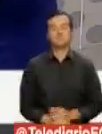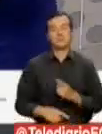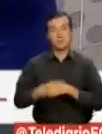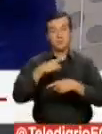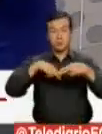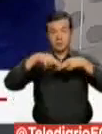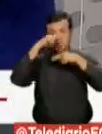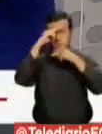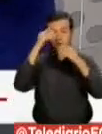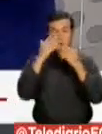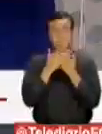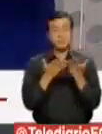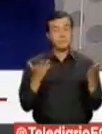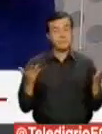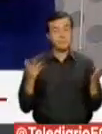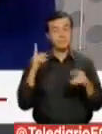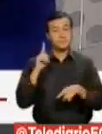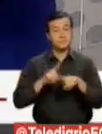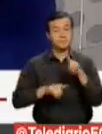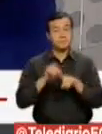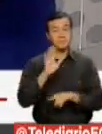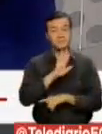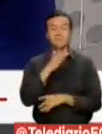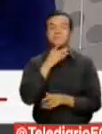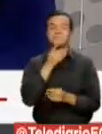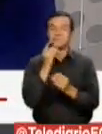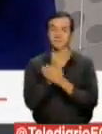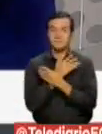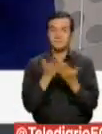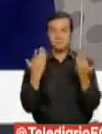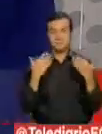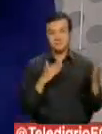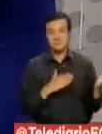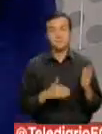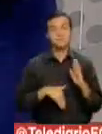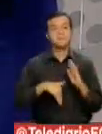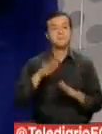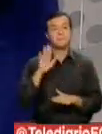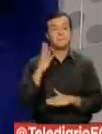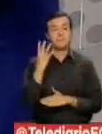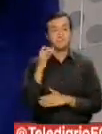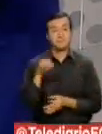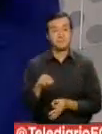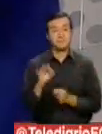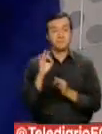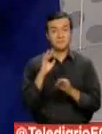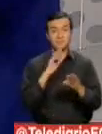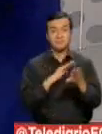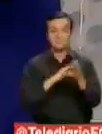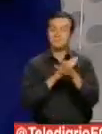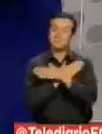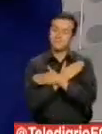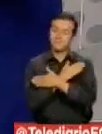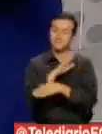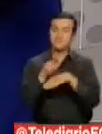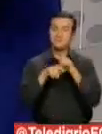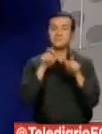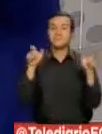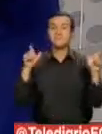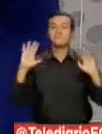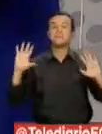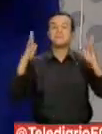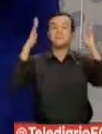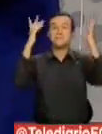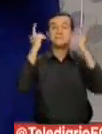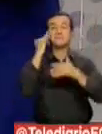Más noticias en Telediario, amigos y amigas. Siempre es un gusto acompañarles, más aún en este 14 de febrero. Les enviamos saludos a quienes festejan